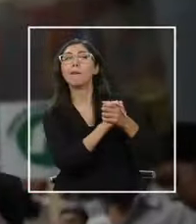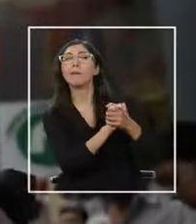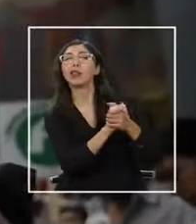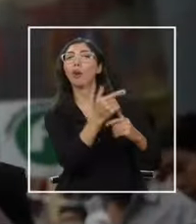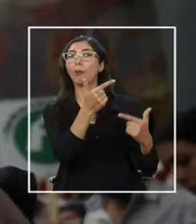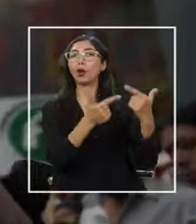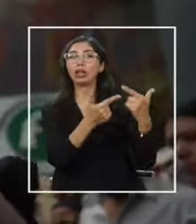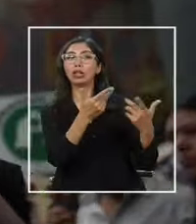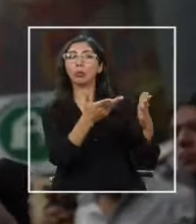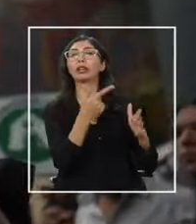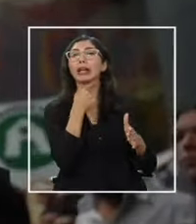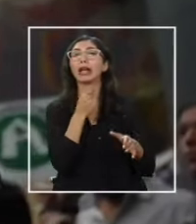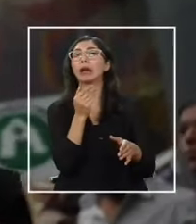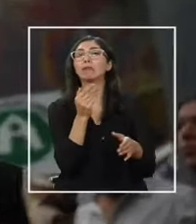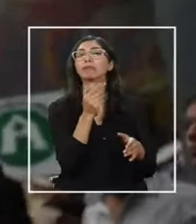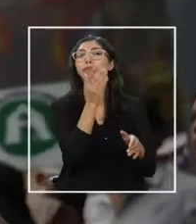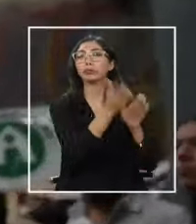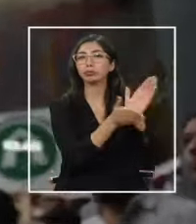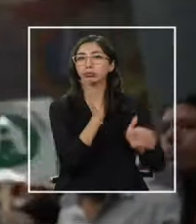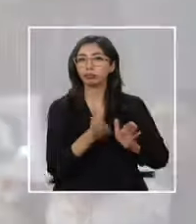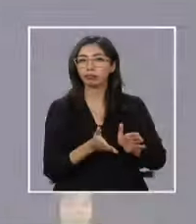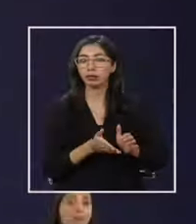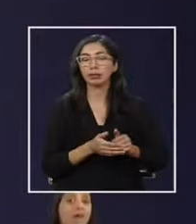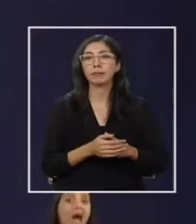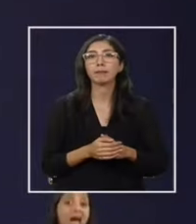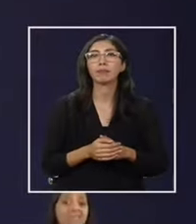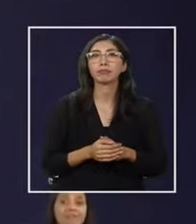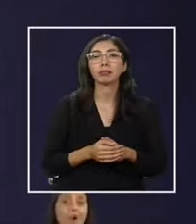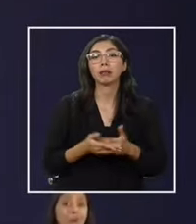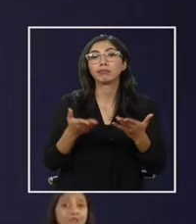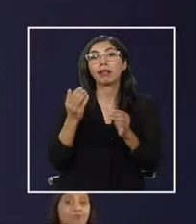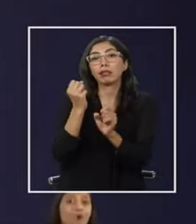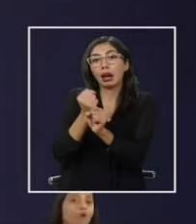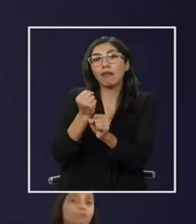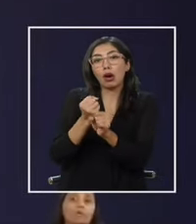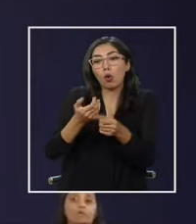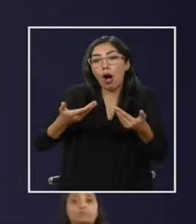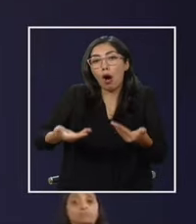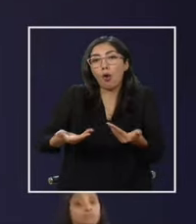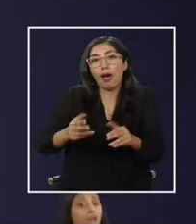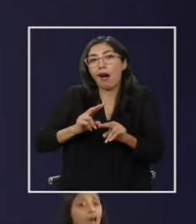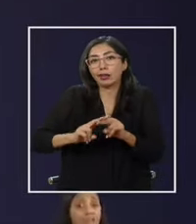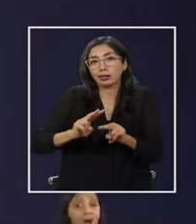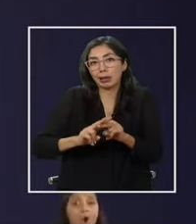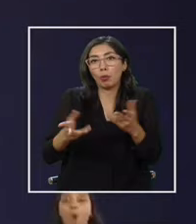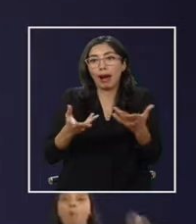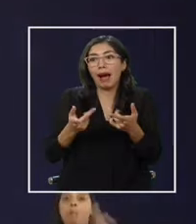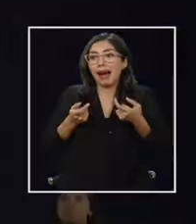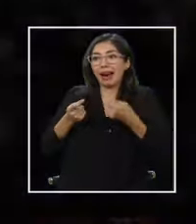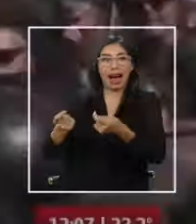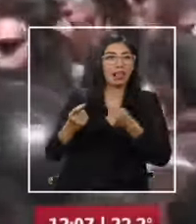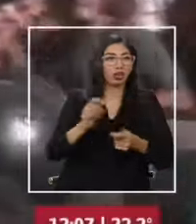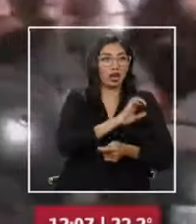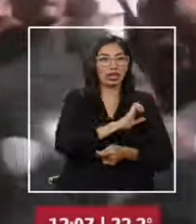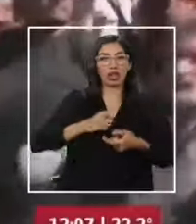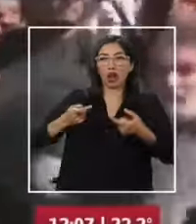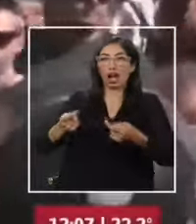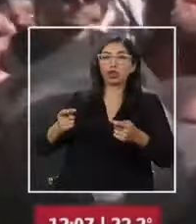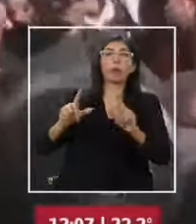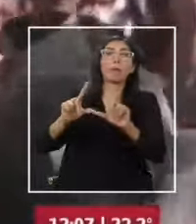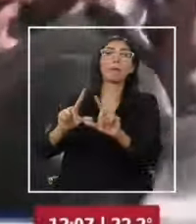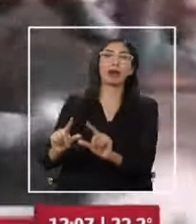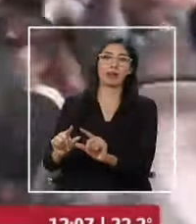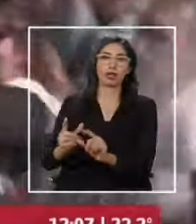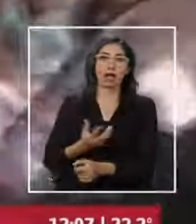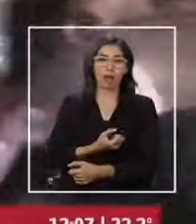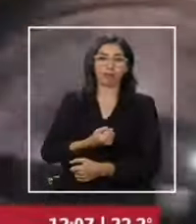las administraciones pasadas. Es parte del trabajo que estamos haciendo para achicar los gastos del Estado. Este jueves